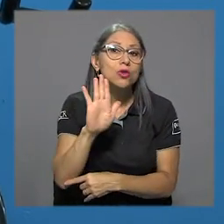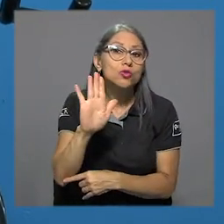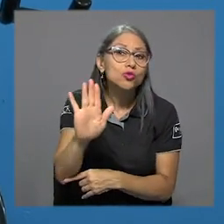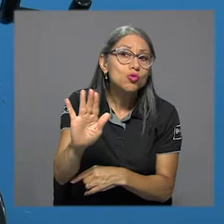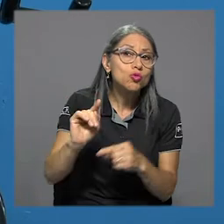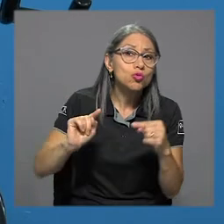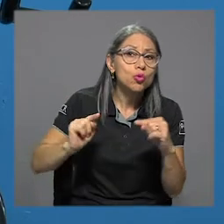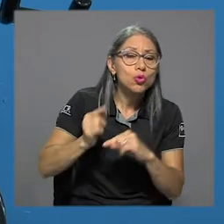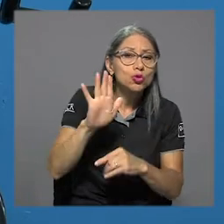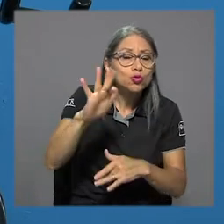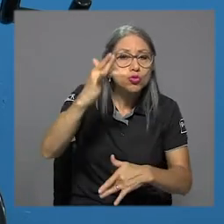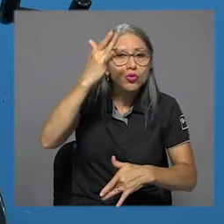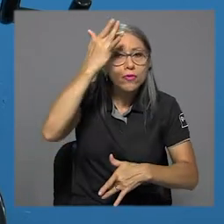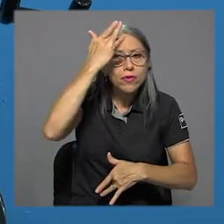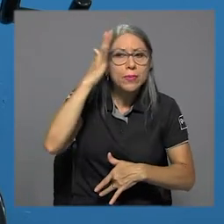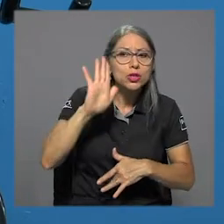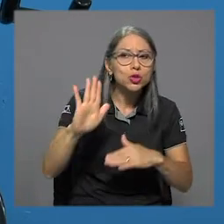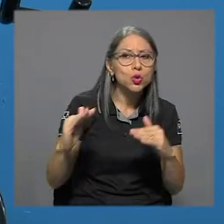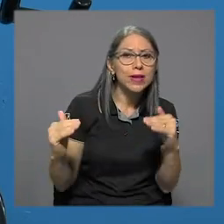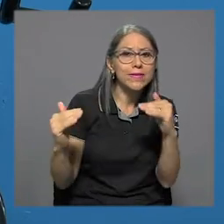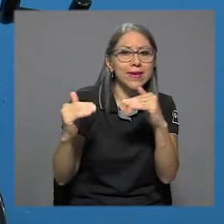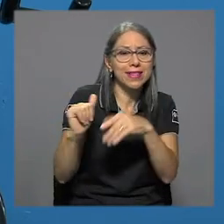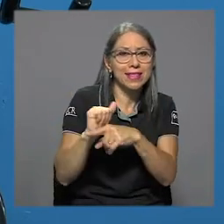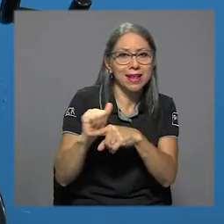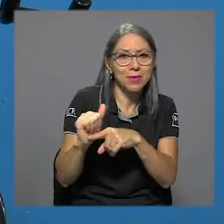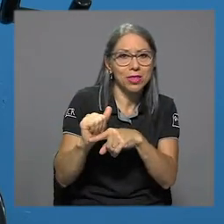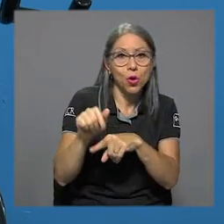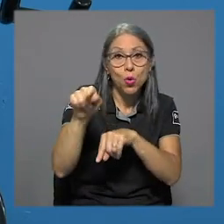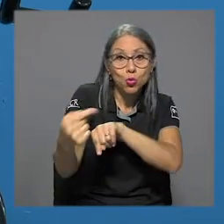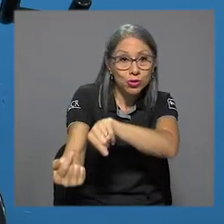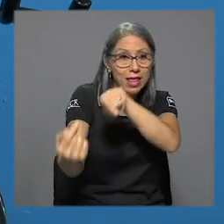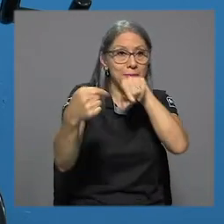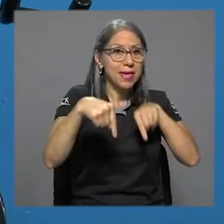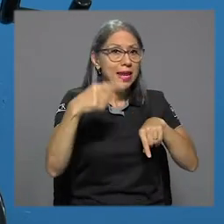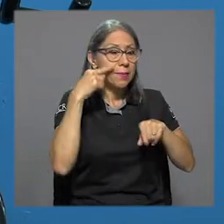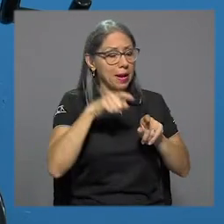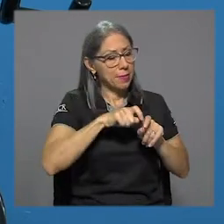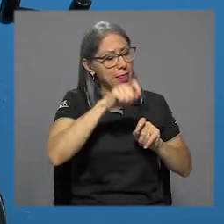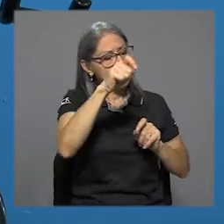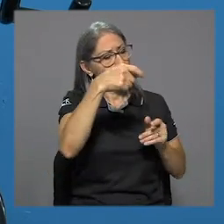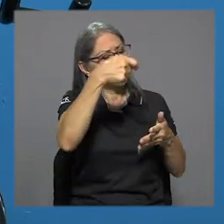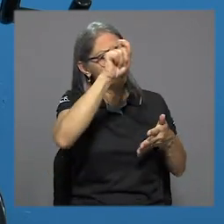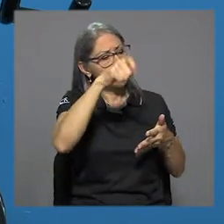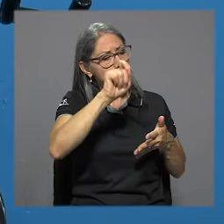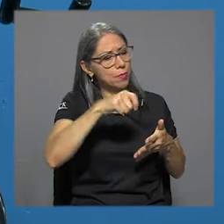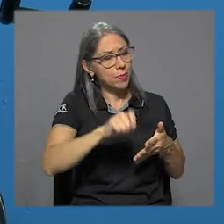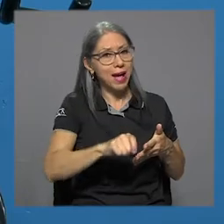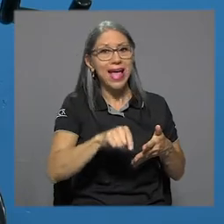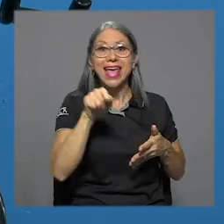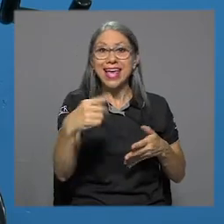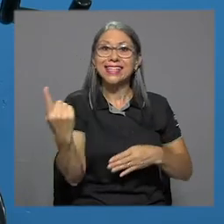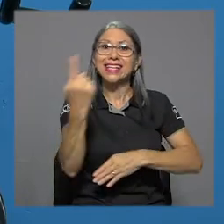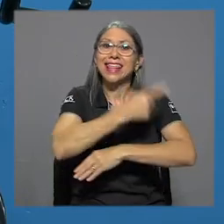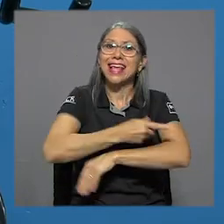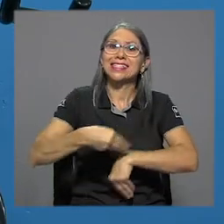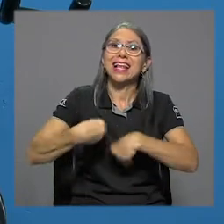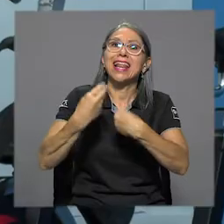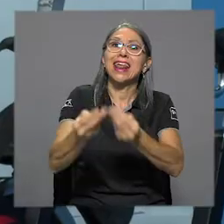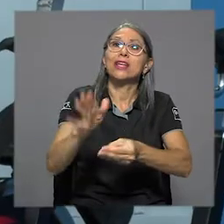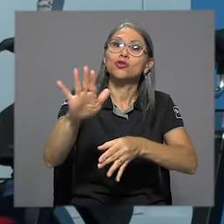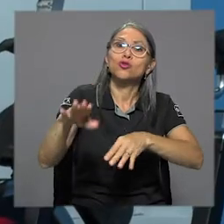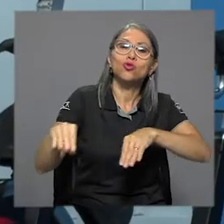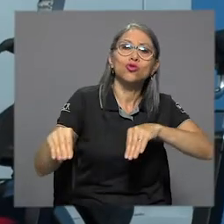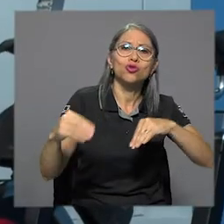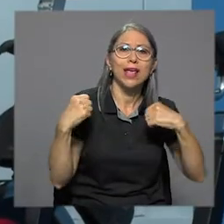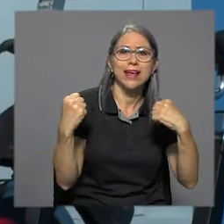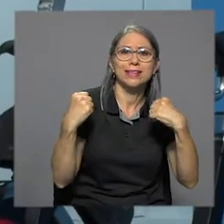cuenta lesiones, padecimientos y nivel de entrenamiento. Si usted viene a la medición, ese mismo día usted sale con su propia rutina, con la técnica